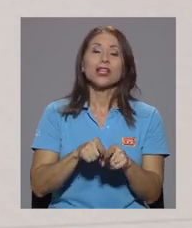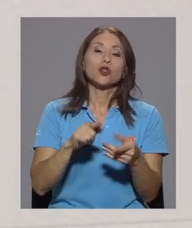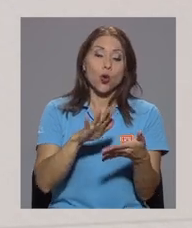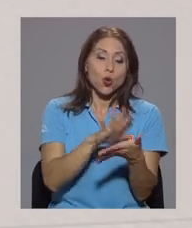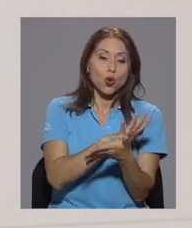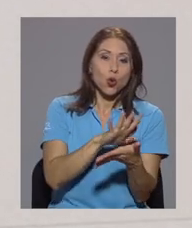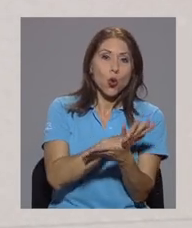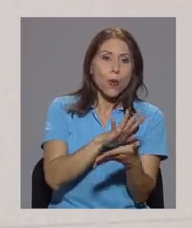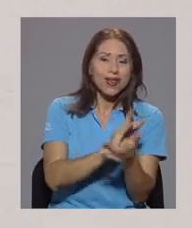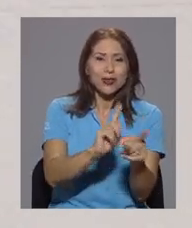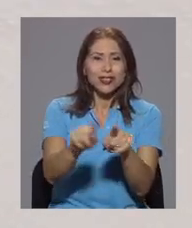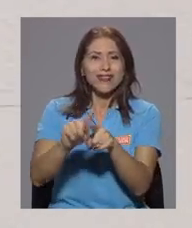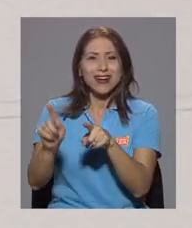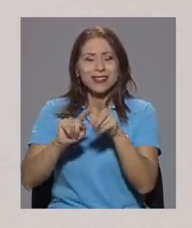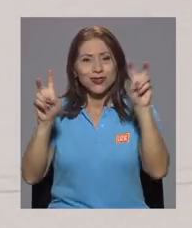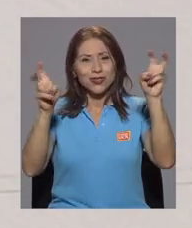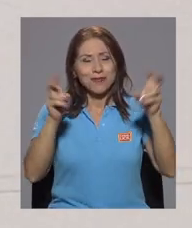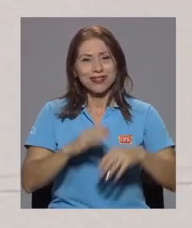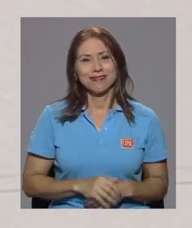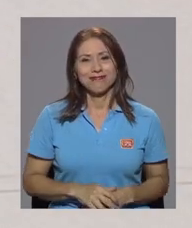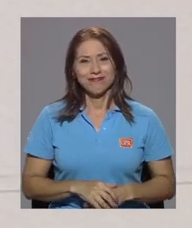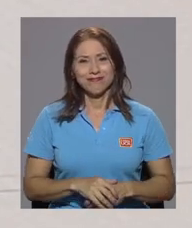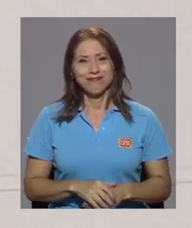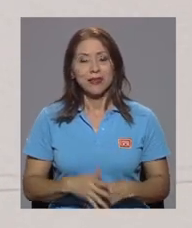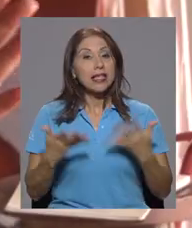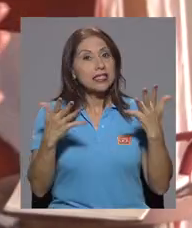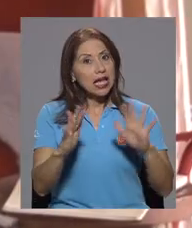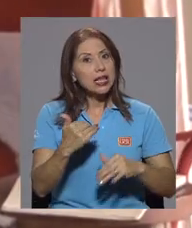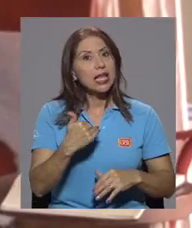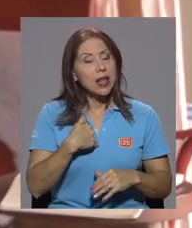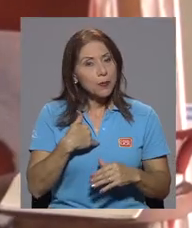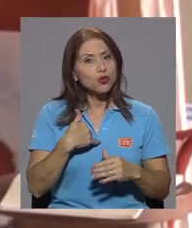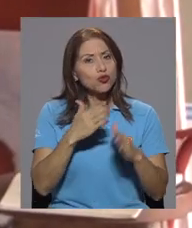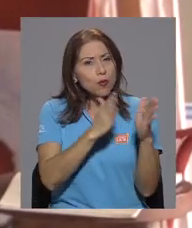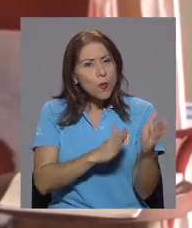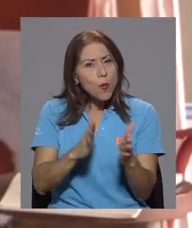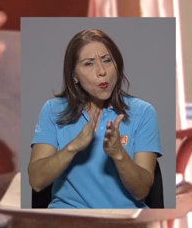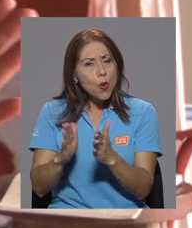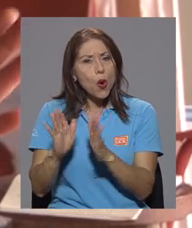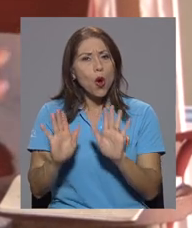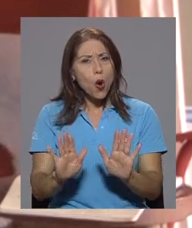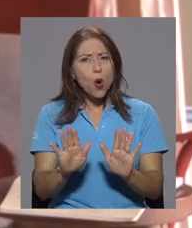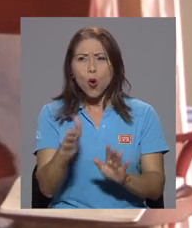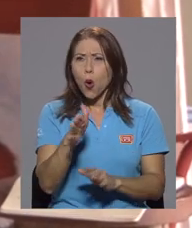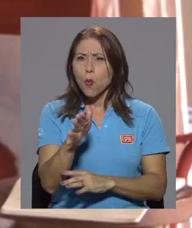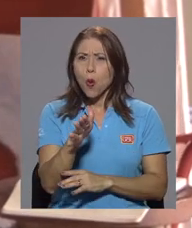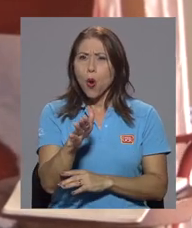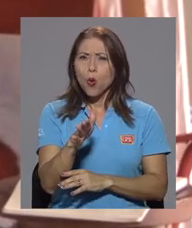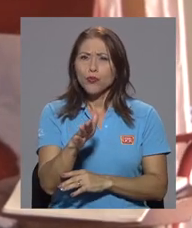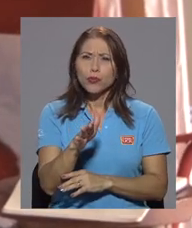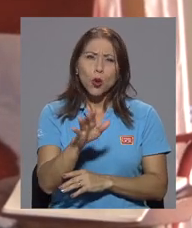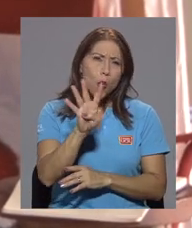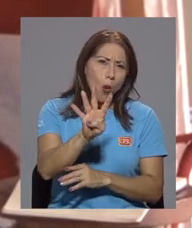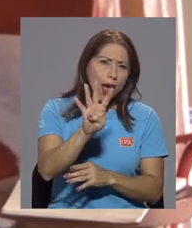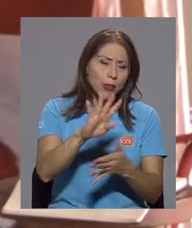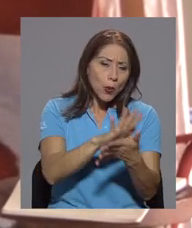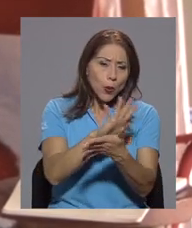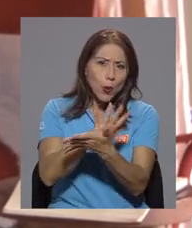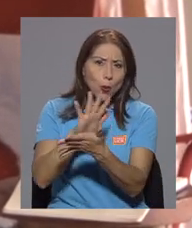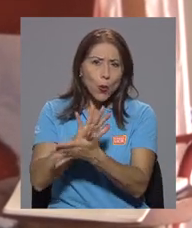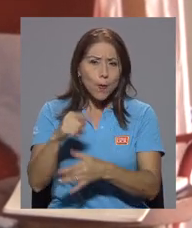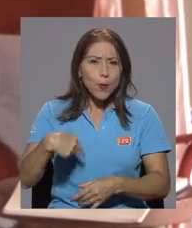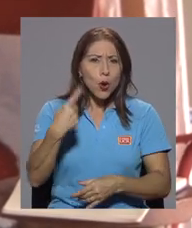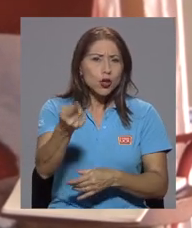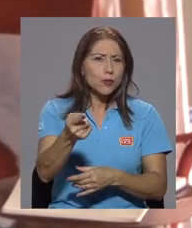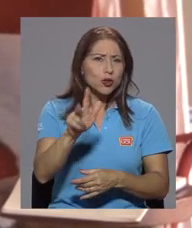sobre diversos temas. Ya tenemos programados como dossiers para los próximos 3-4